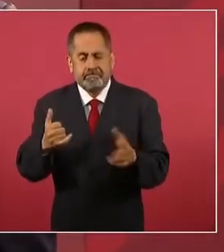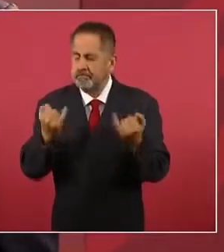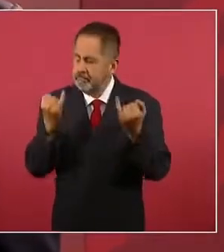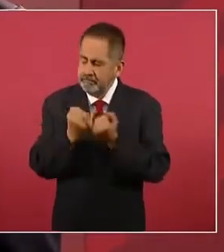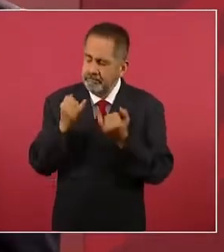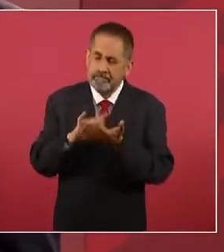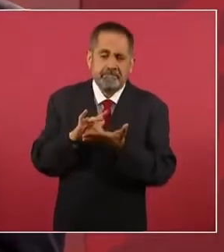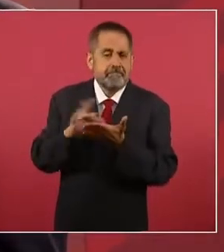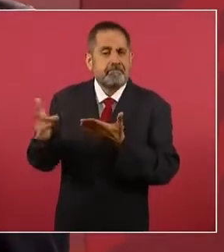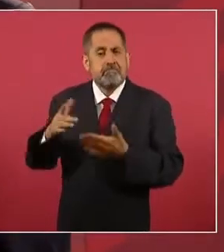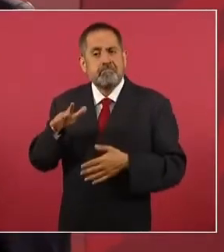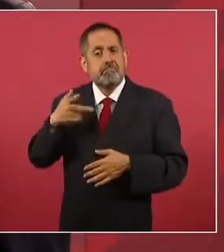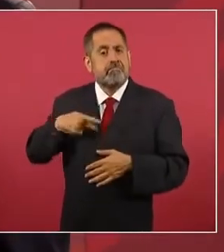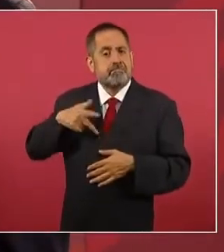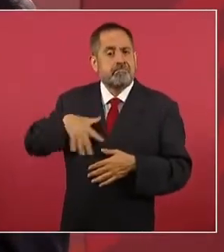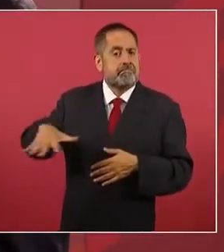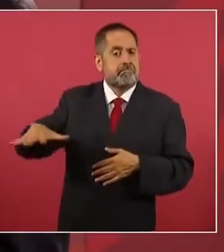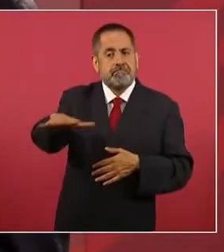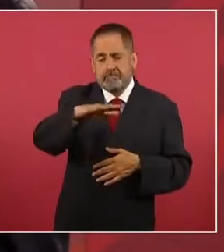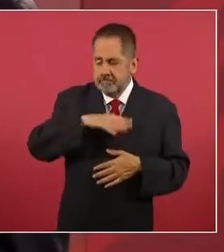Agradezco mucho a la gente.